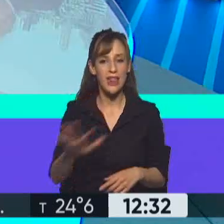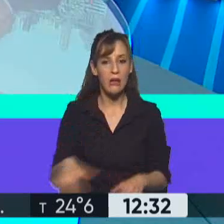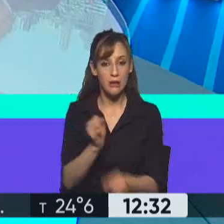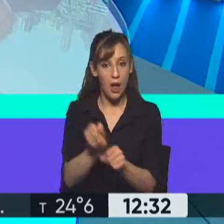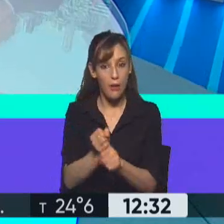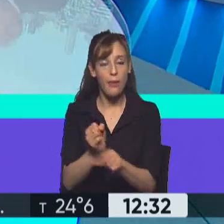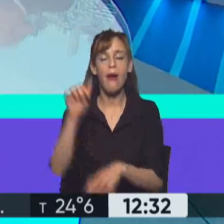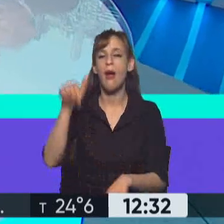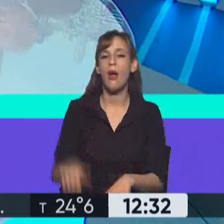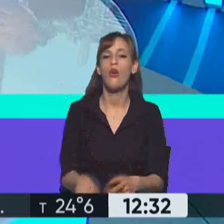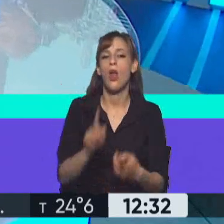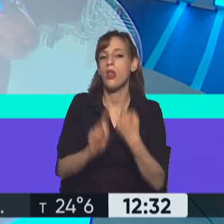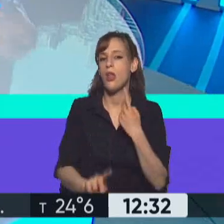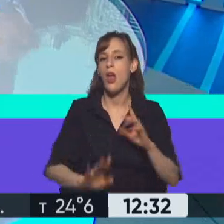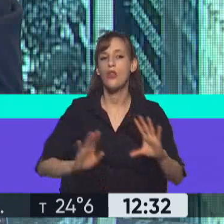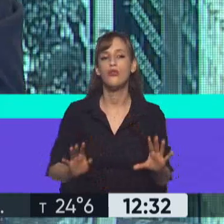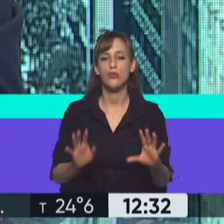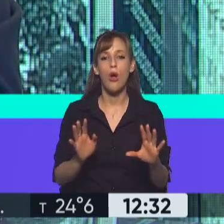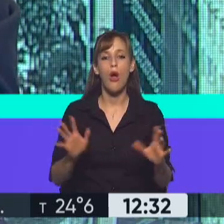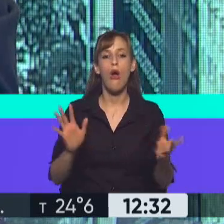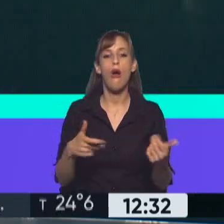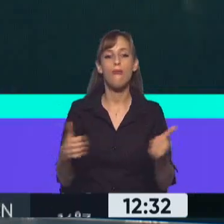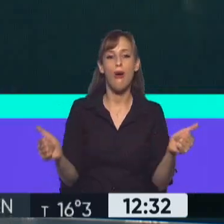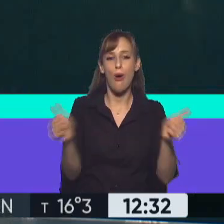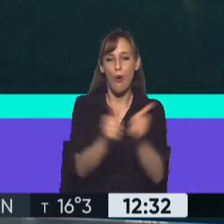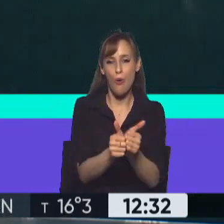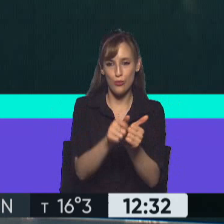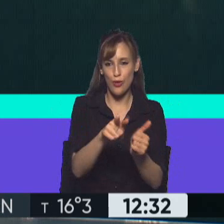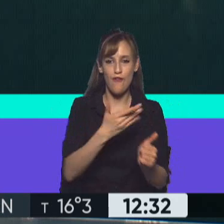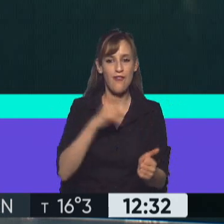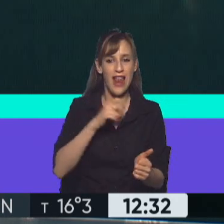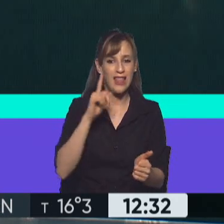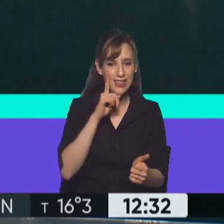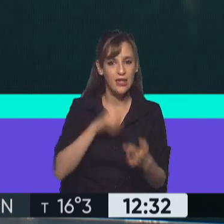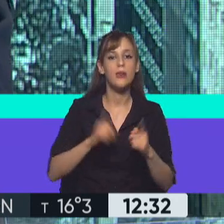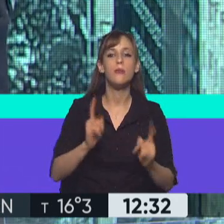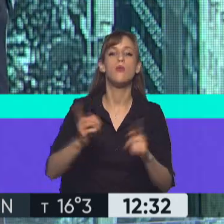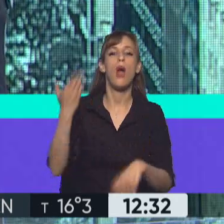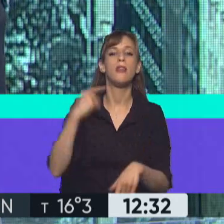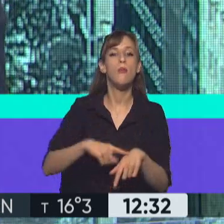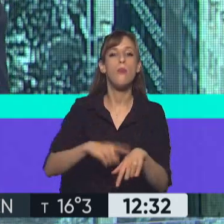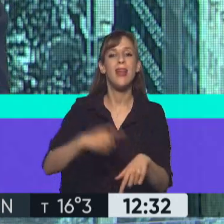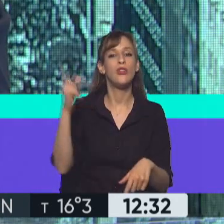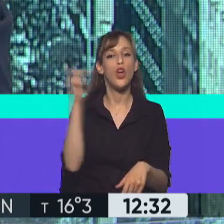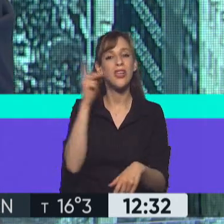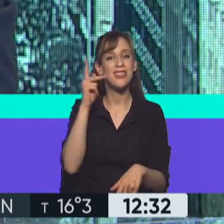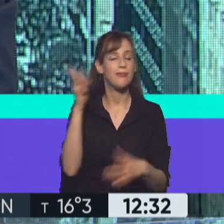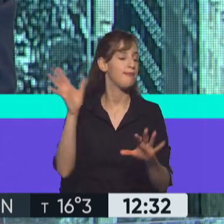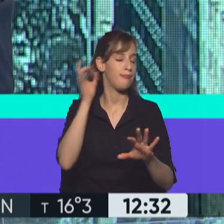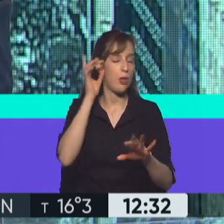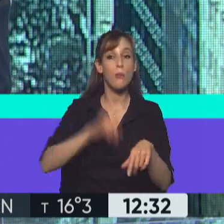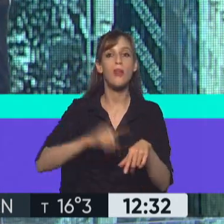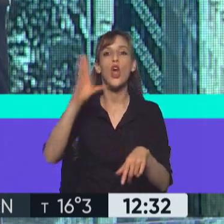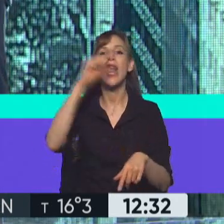llegado prácticamente como su segunda. Bueno, fue ministra de Industria de Cristina Fernández de Kirchner. Y de Energía también en su momento, ¿te acordás?